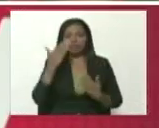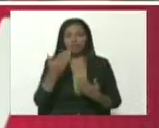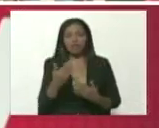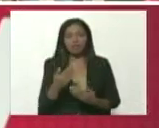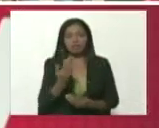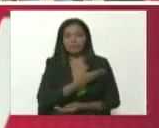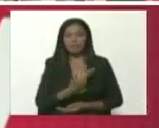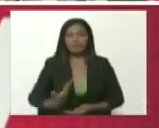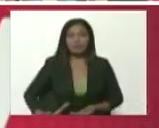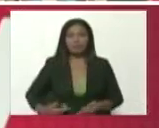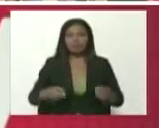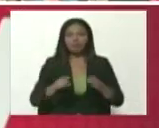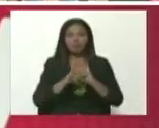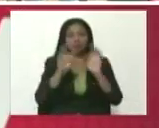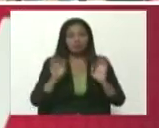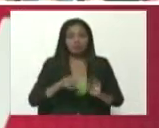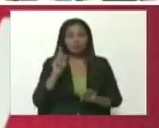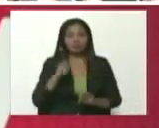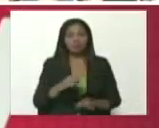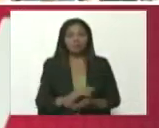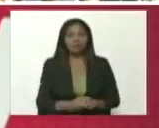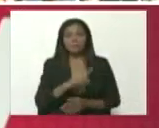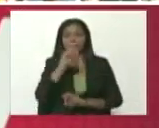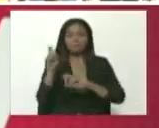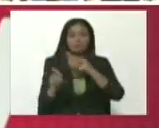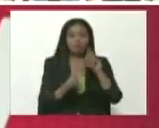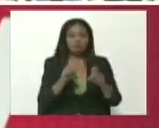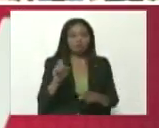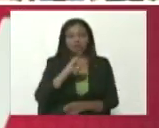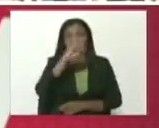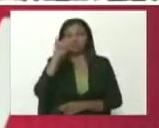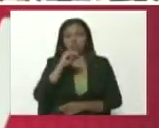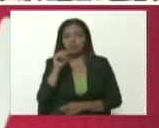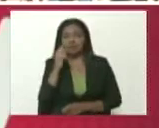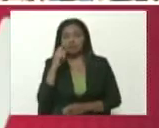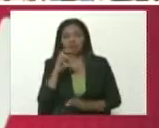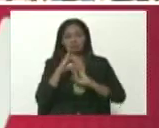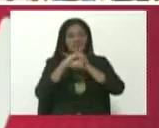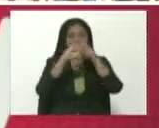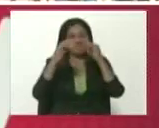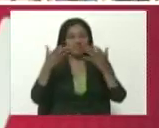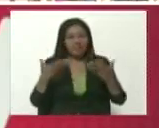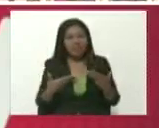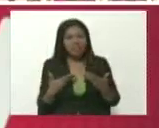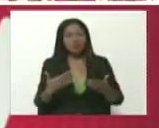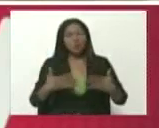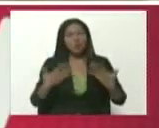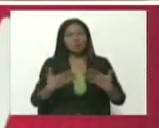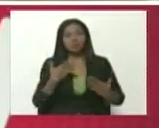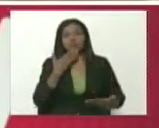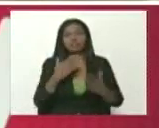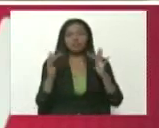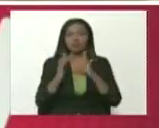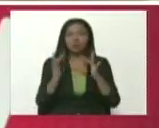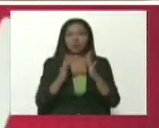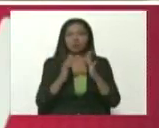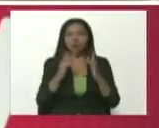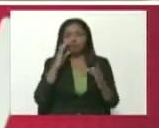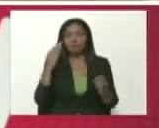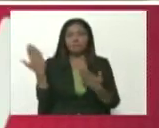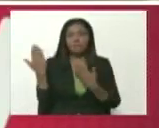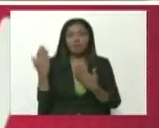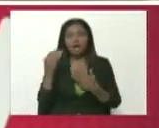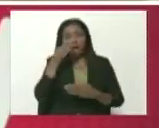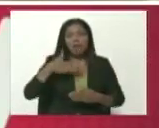presidente. ¿Desea usted hacer alguna pregunta? El Zulia está feliz, está contento, camarada presidente. Gracias por este pase. Escuche,